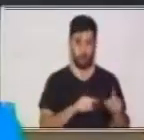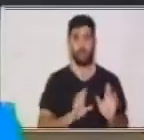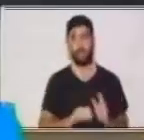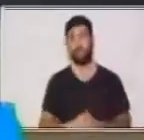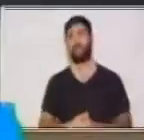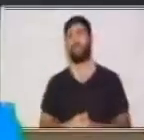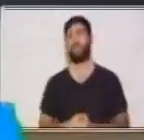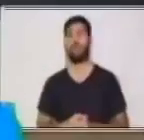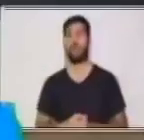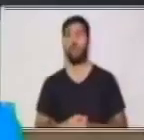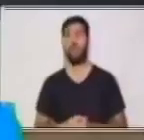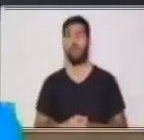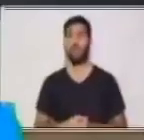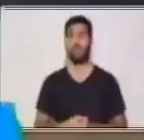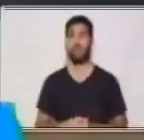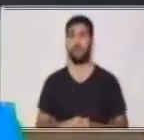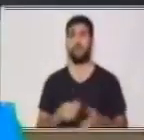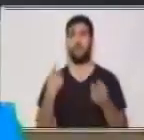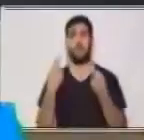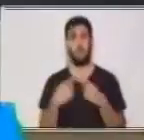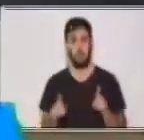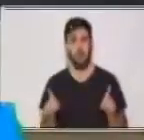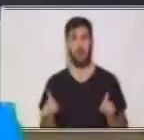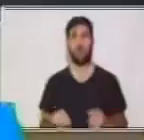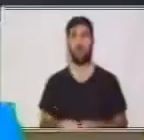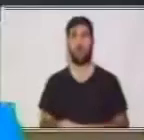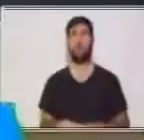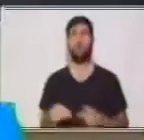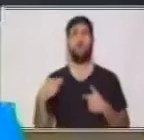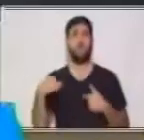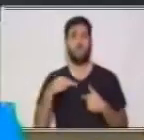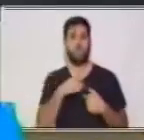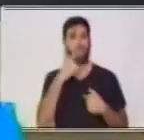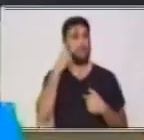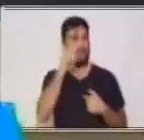consideración. Pero ¿cómo encontramos esta resultante?